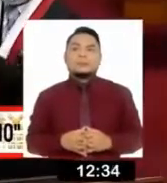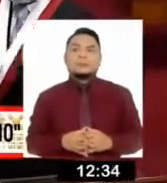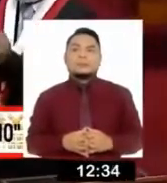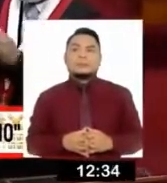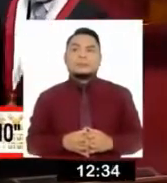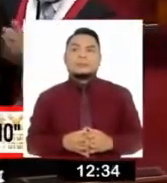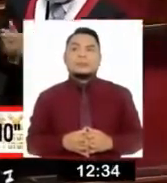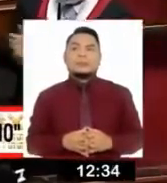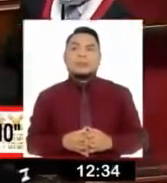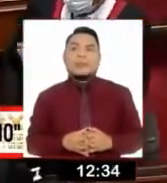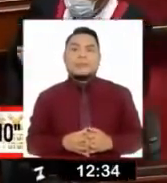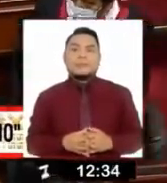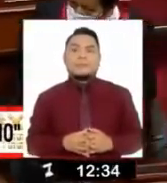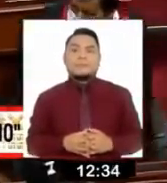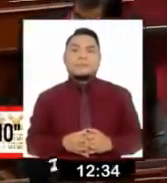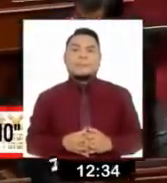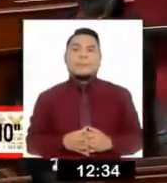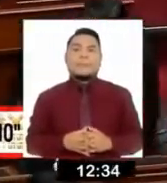Minería.